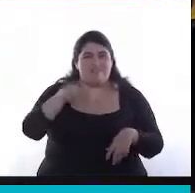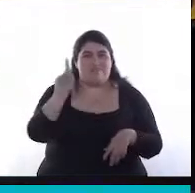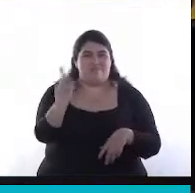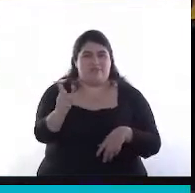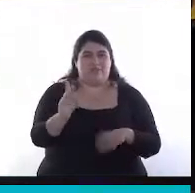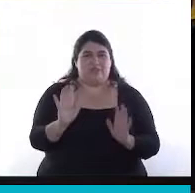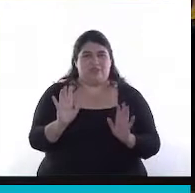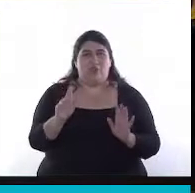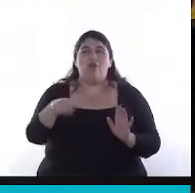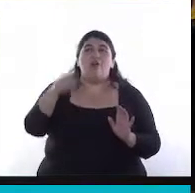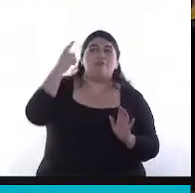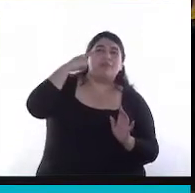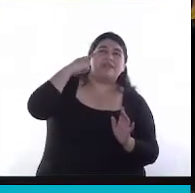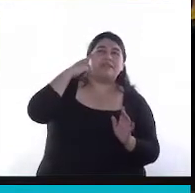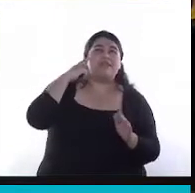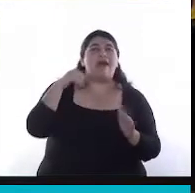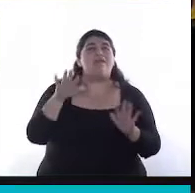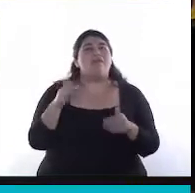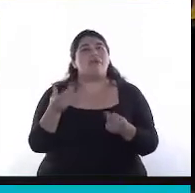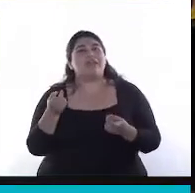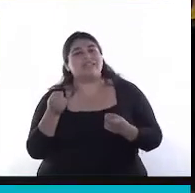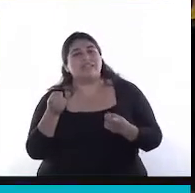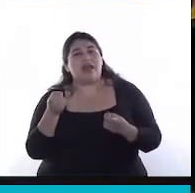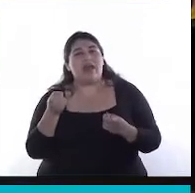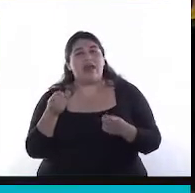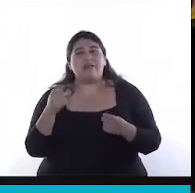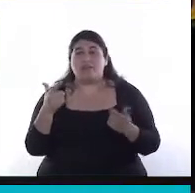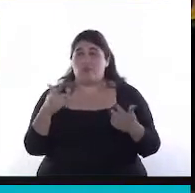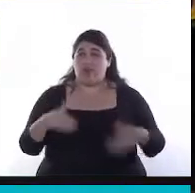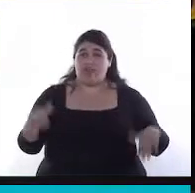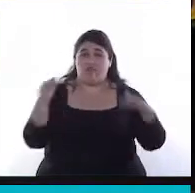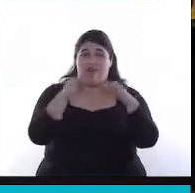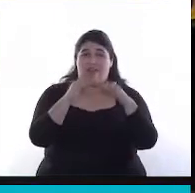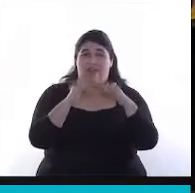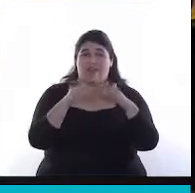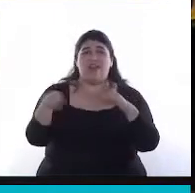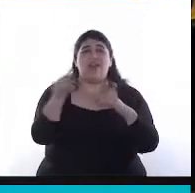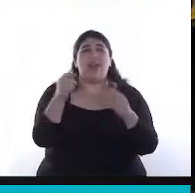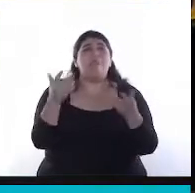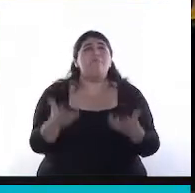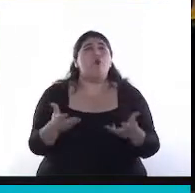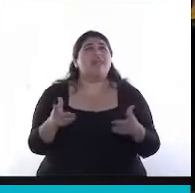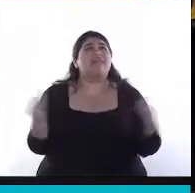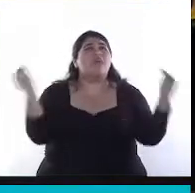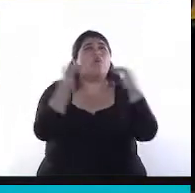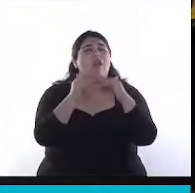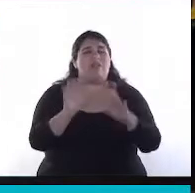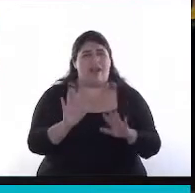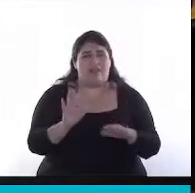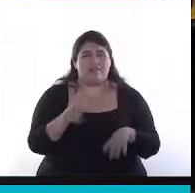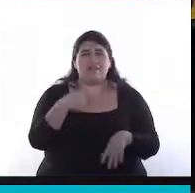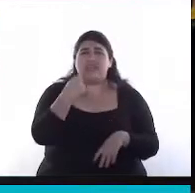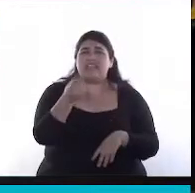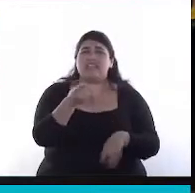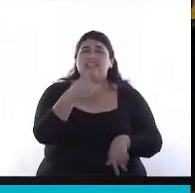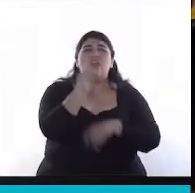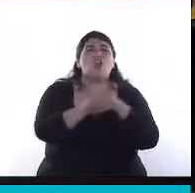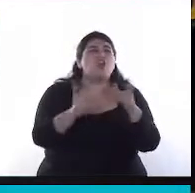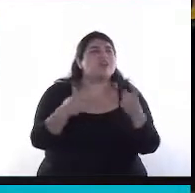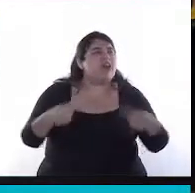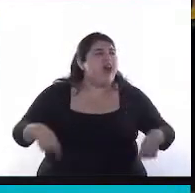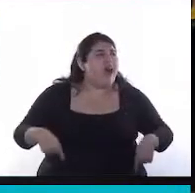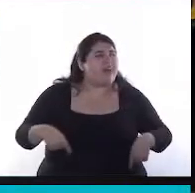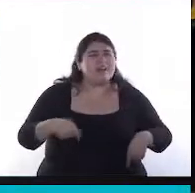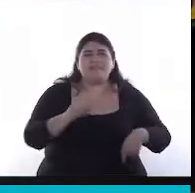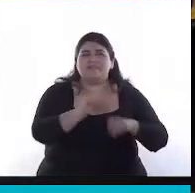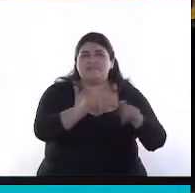necesidades los puso en un pie de igualdad les molesta que doña rosa tenga cosas les molesta a